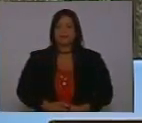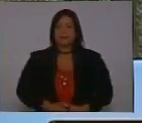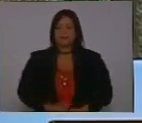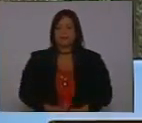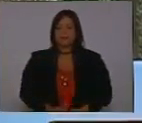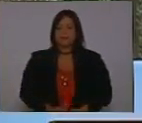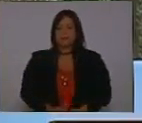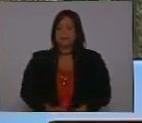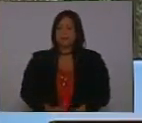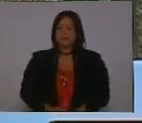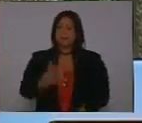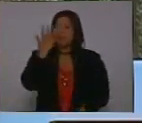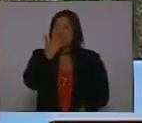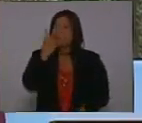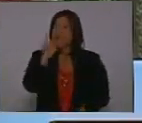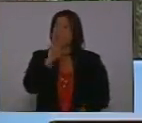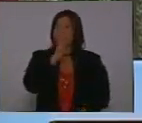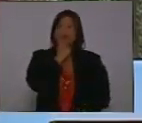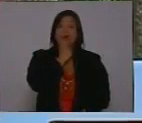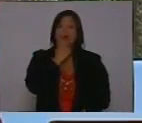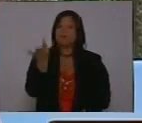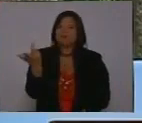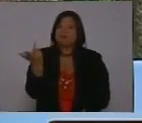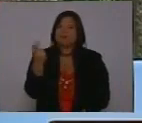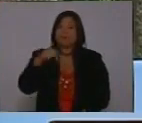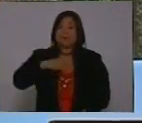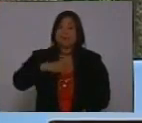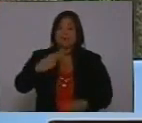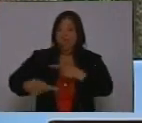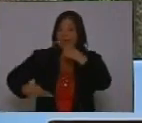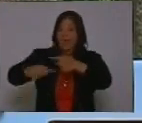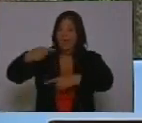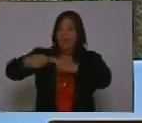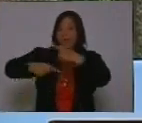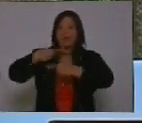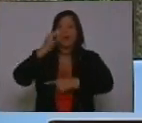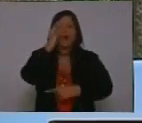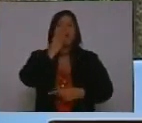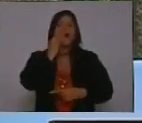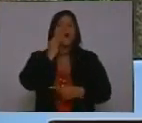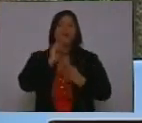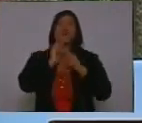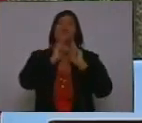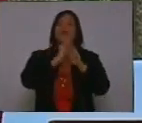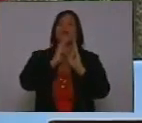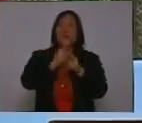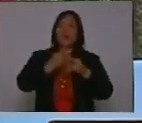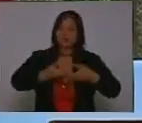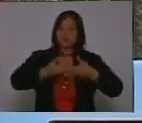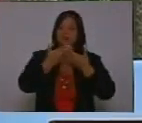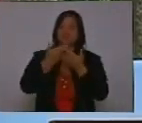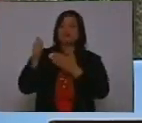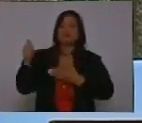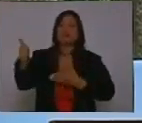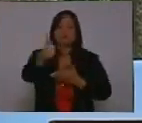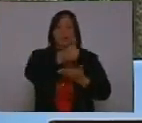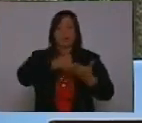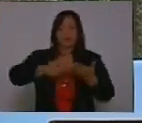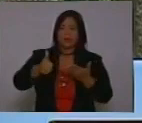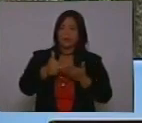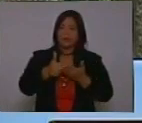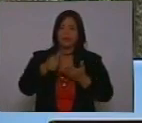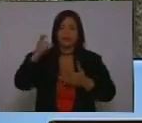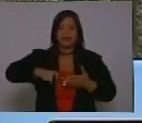Que no le quede duda a nadie que esta es la generación que va a dar respuesta a cada una de